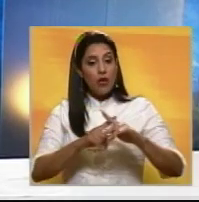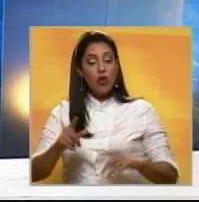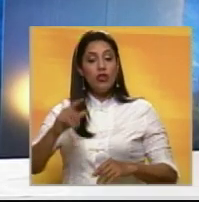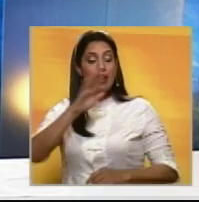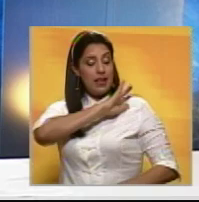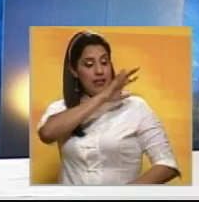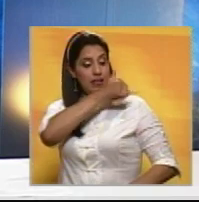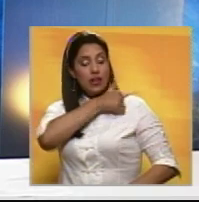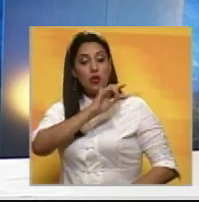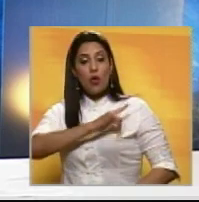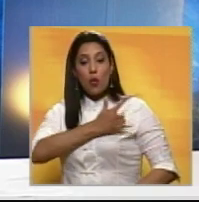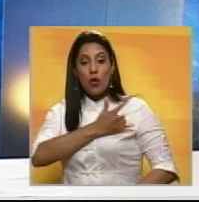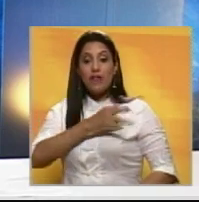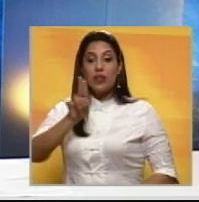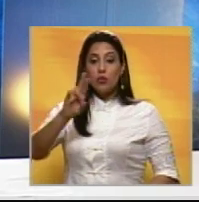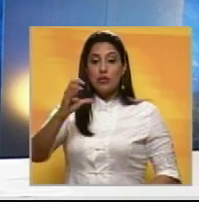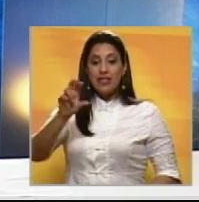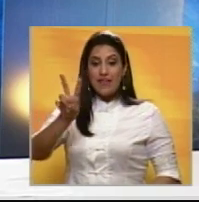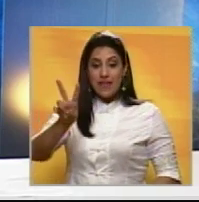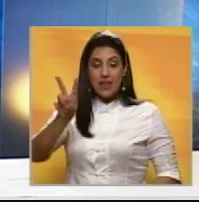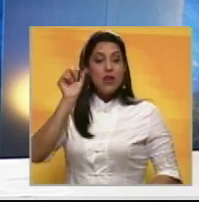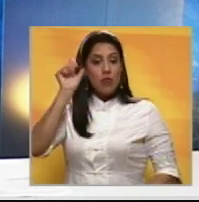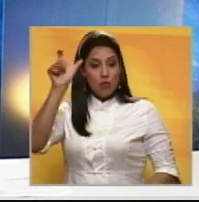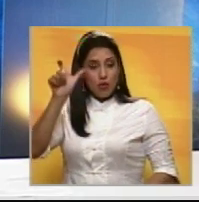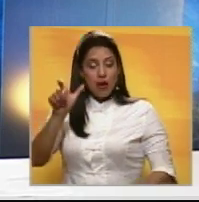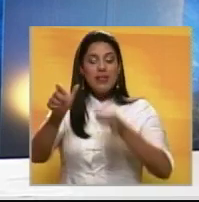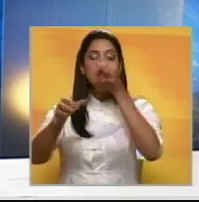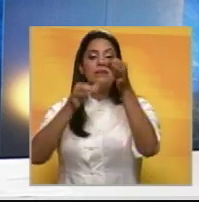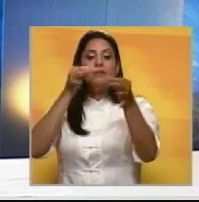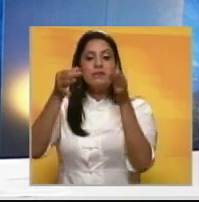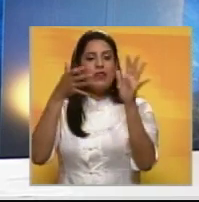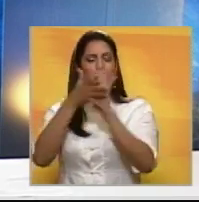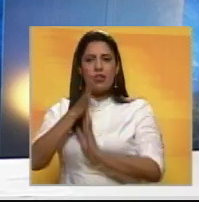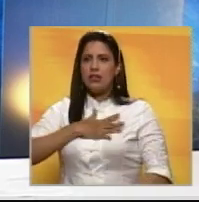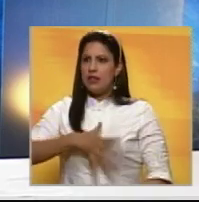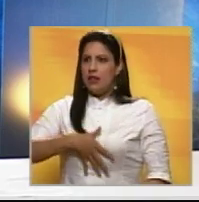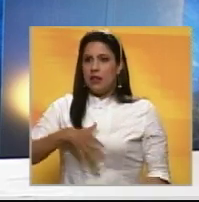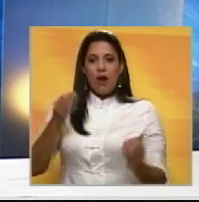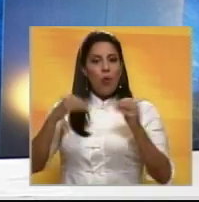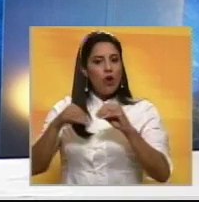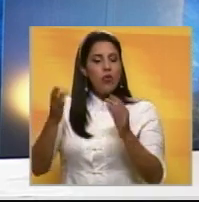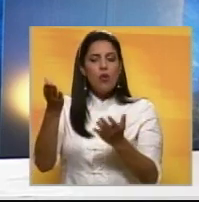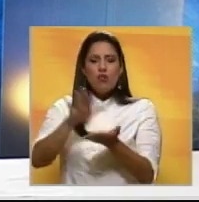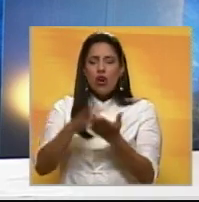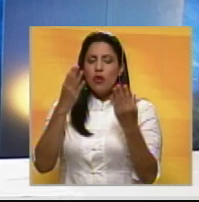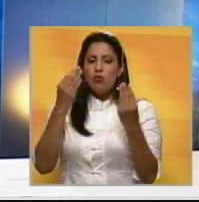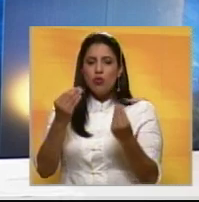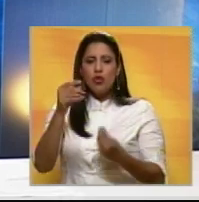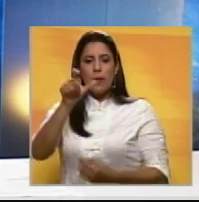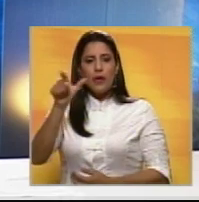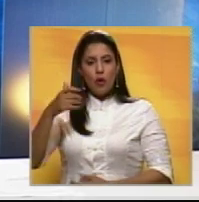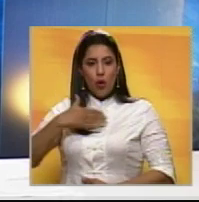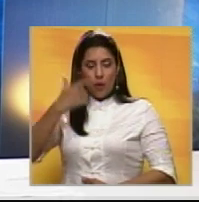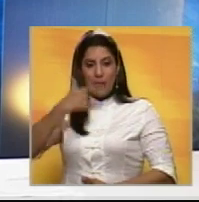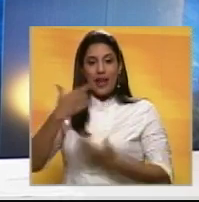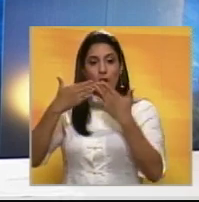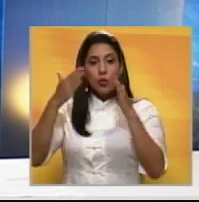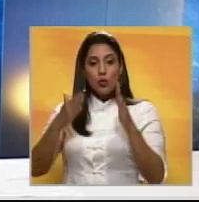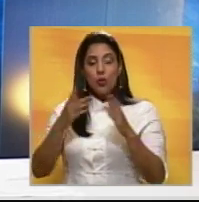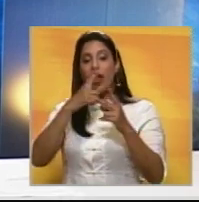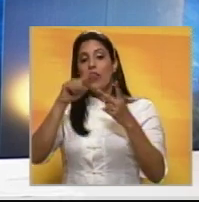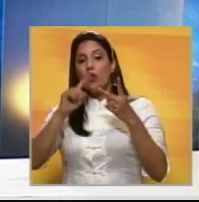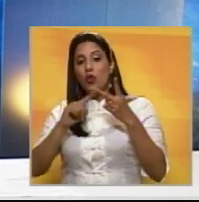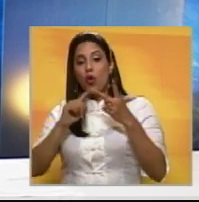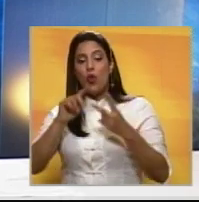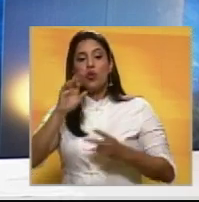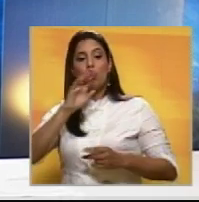La rectora de la Universidad Central de Venezuela, Cecilia García Arocha, expresó su indignación por las muertes del joven ucevista Carlos Moreno y el